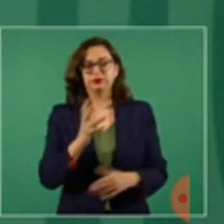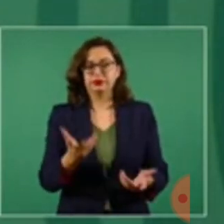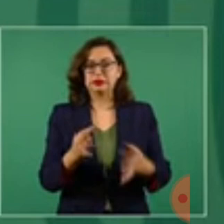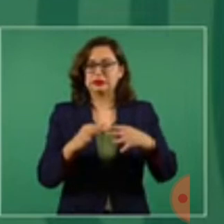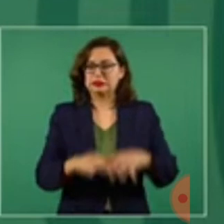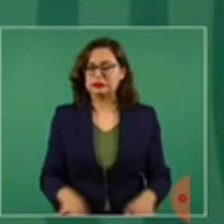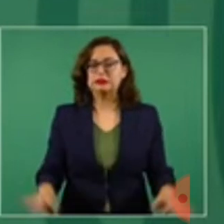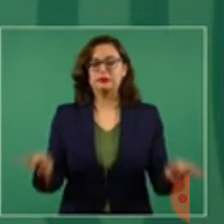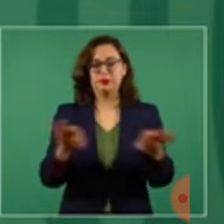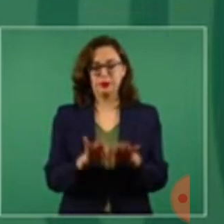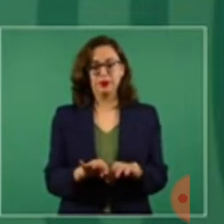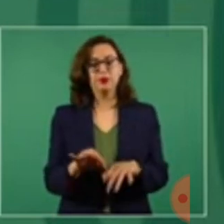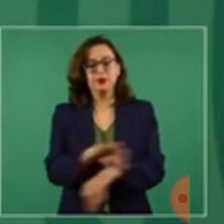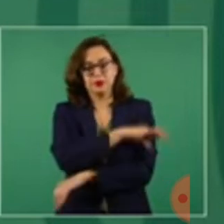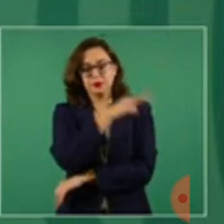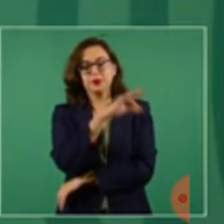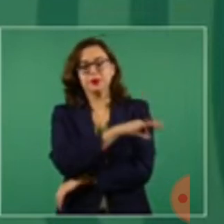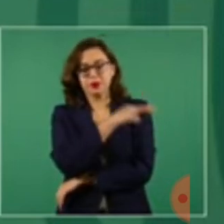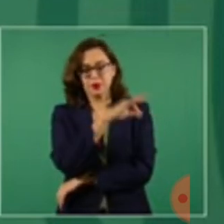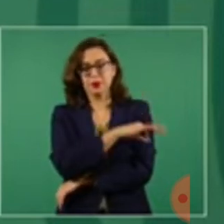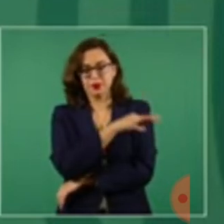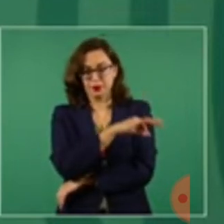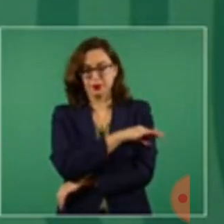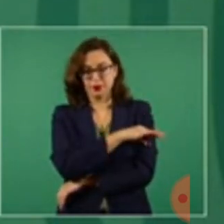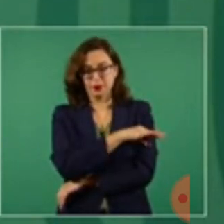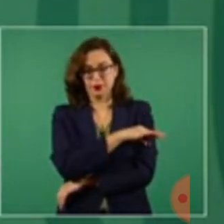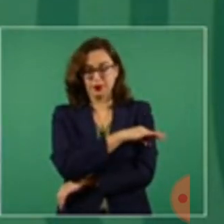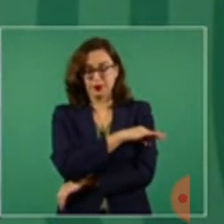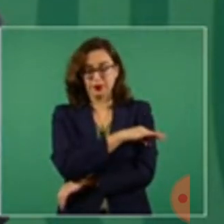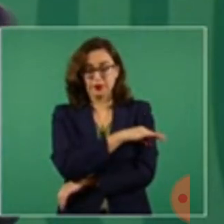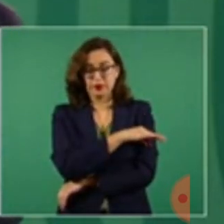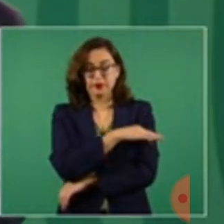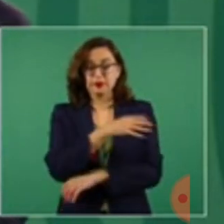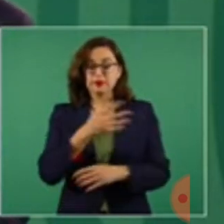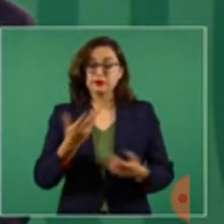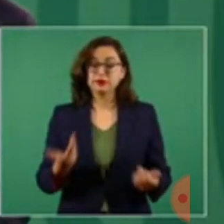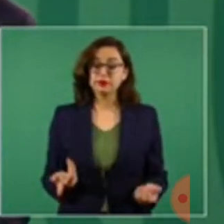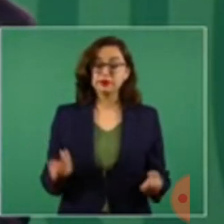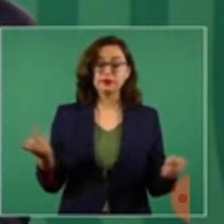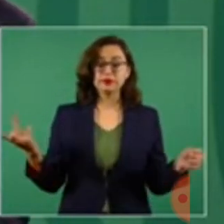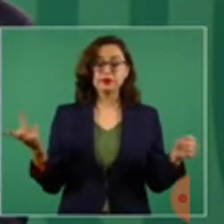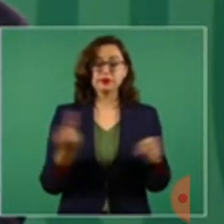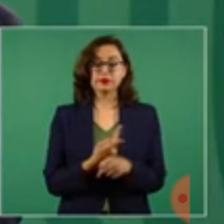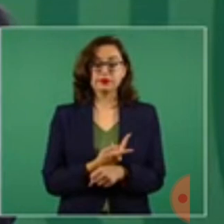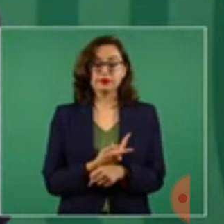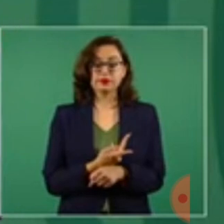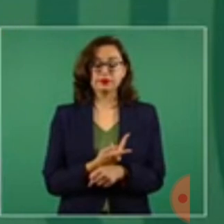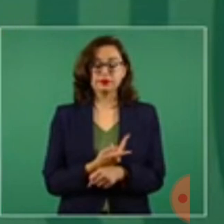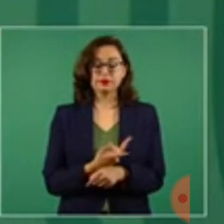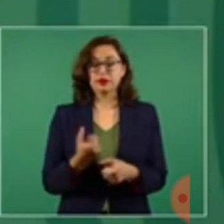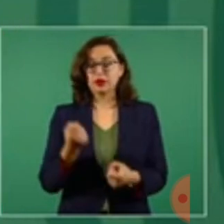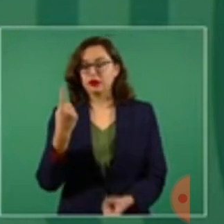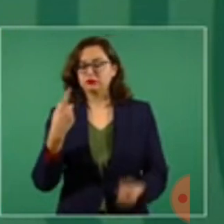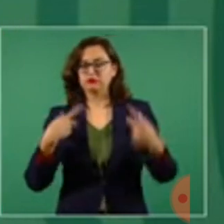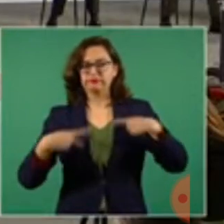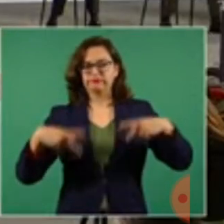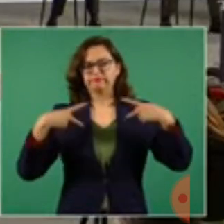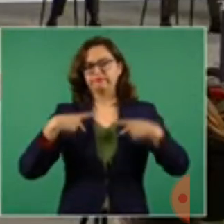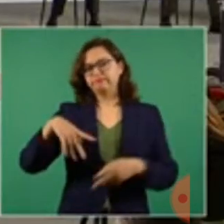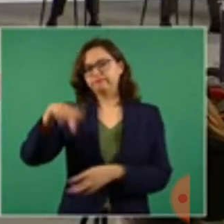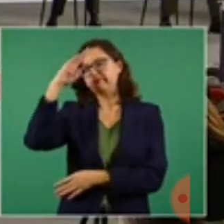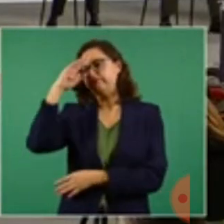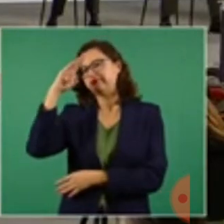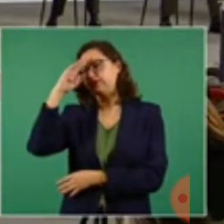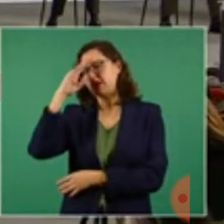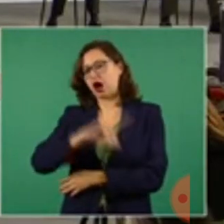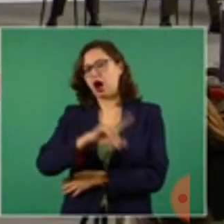necesitamos seguir con la vacuna, y el que se demoró o lo pensó, que ya no lo